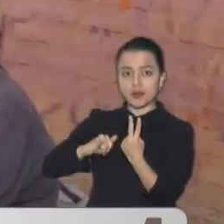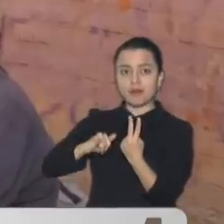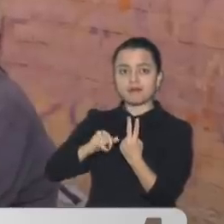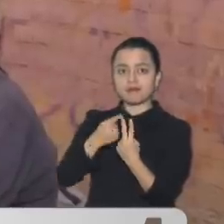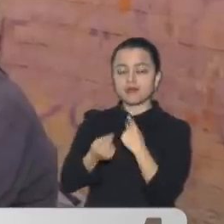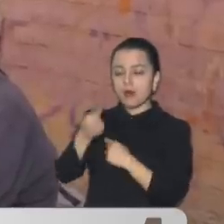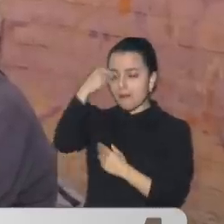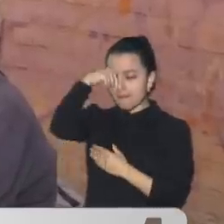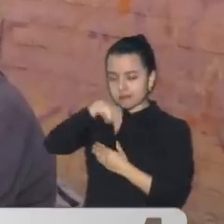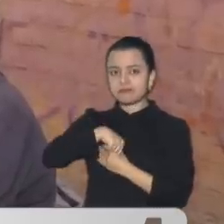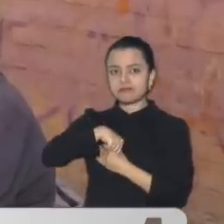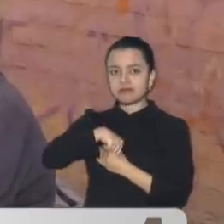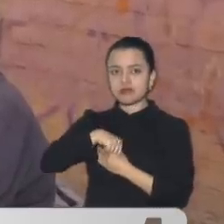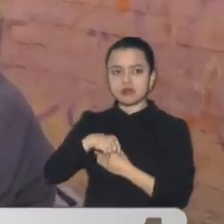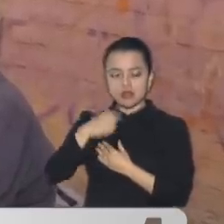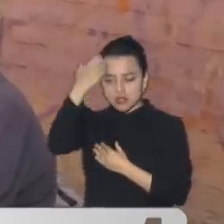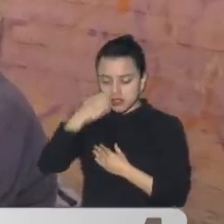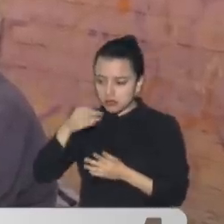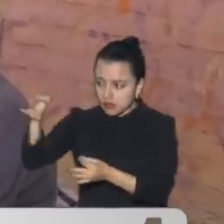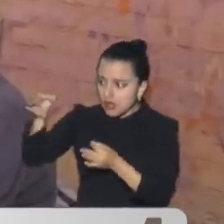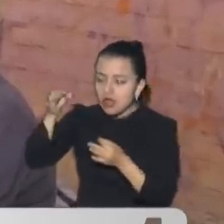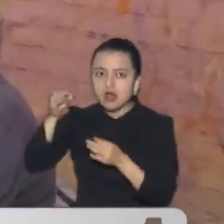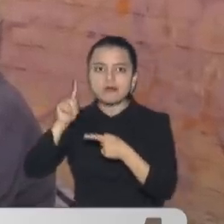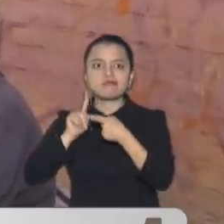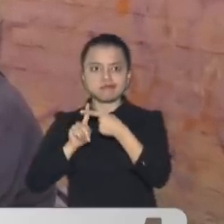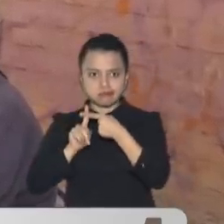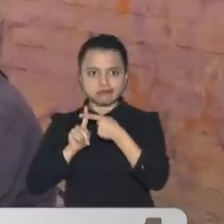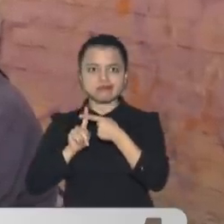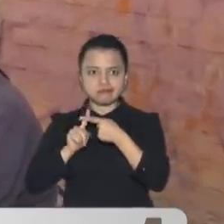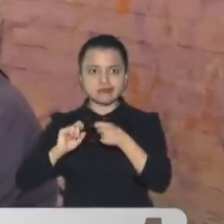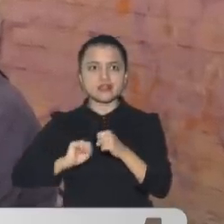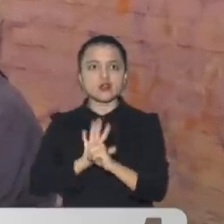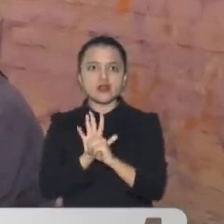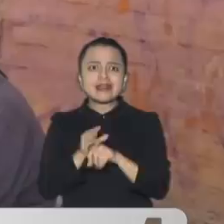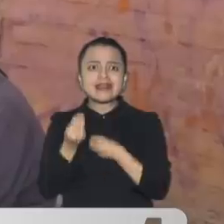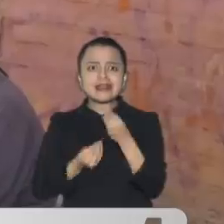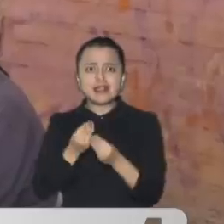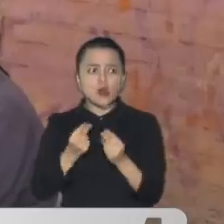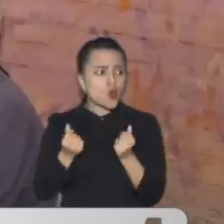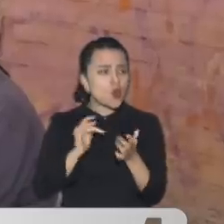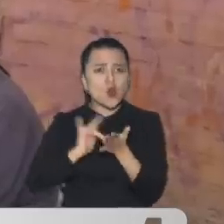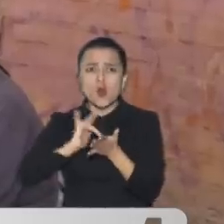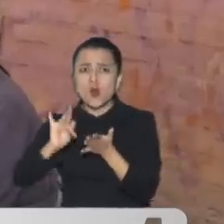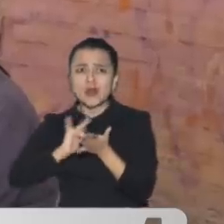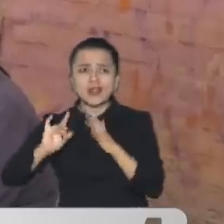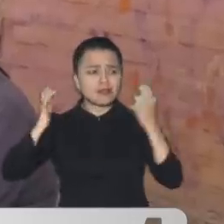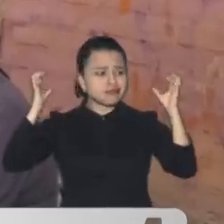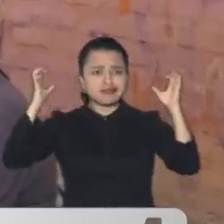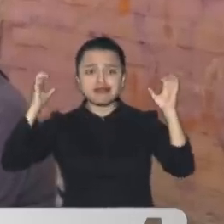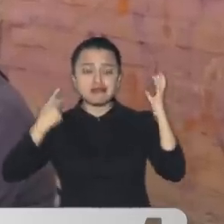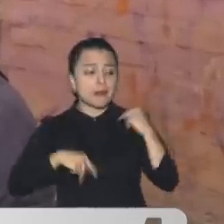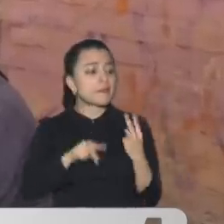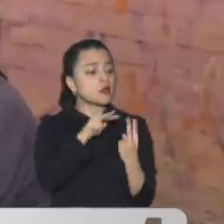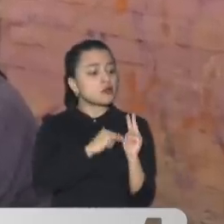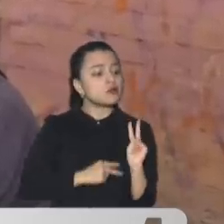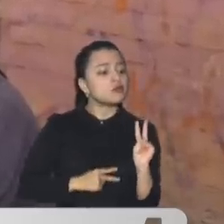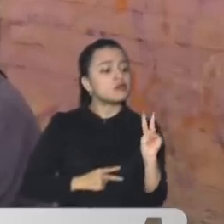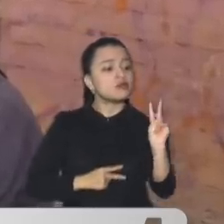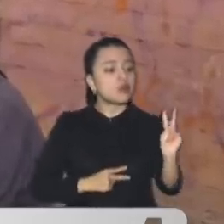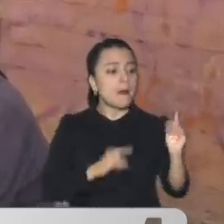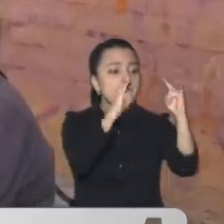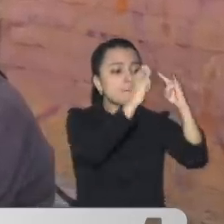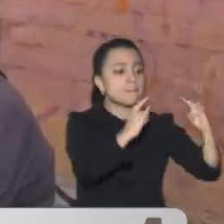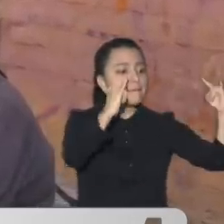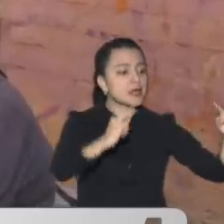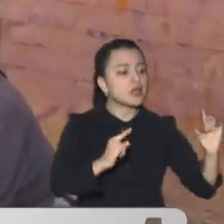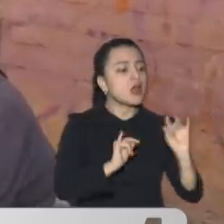prueba rápida positiva para COVID. Estas personas están en aislamiento y el llamado es a todos los viajeros para que se hagan la prueba y lleguen con su